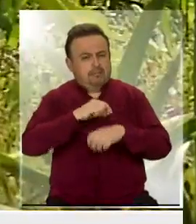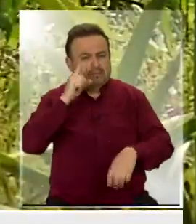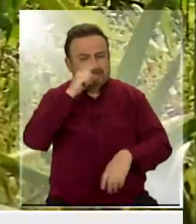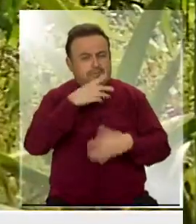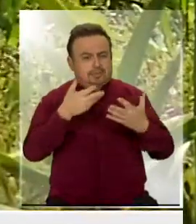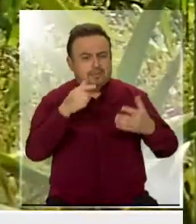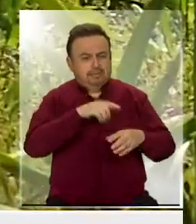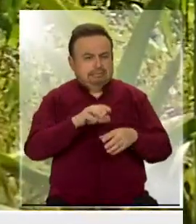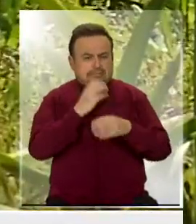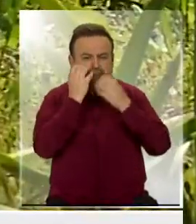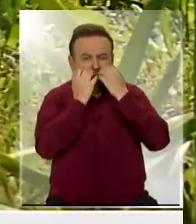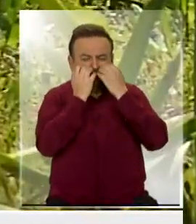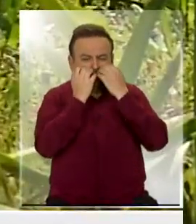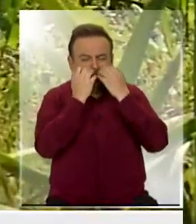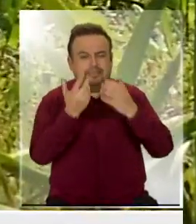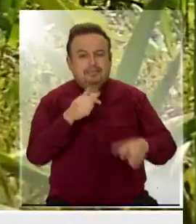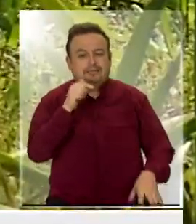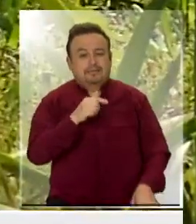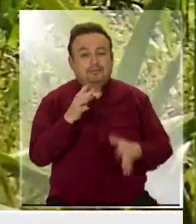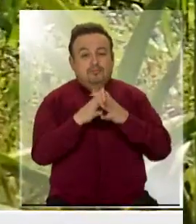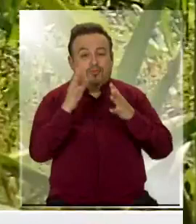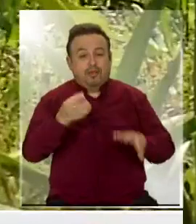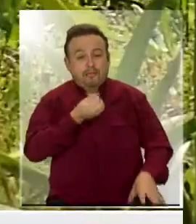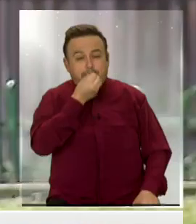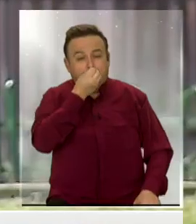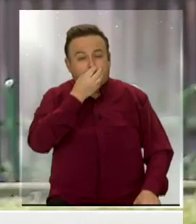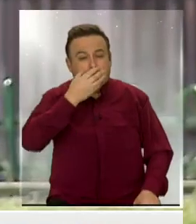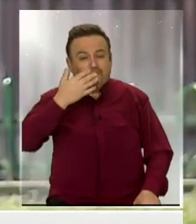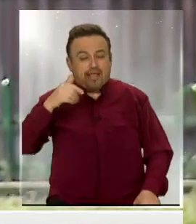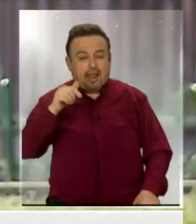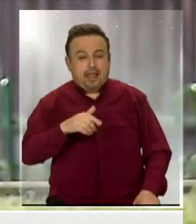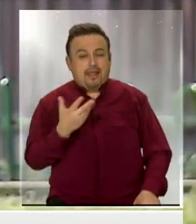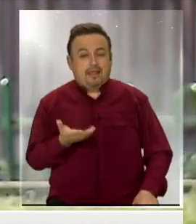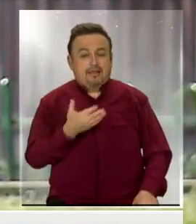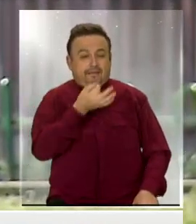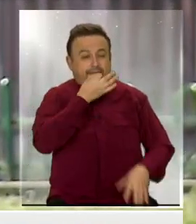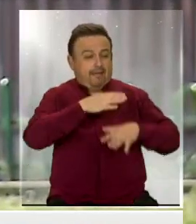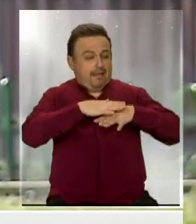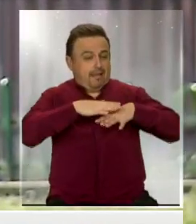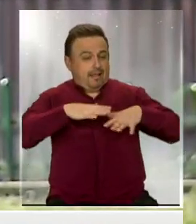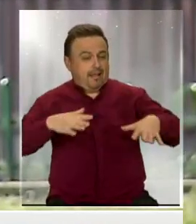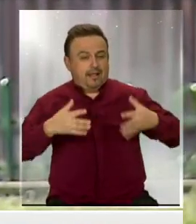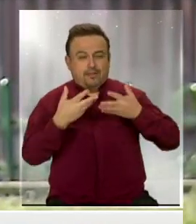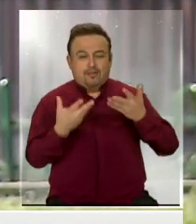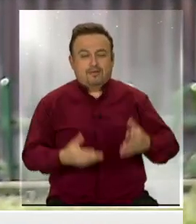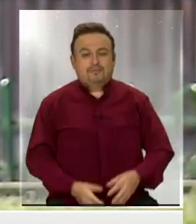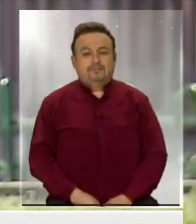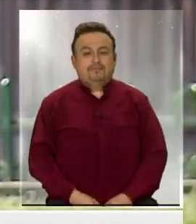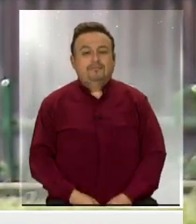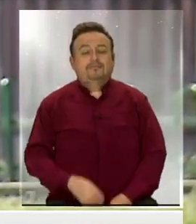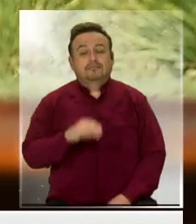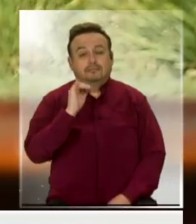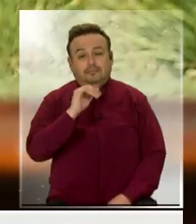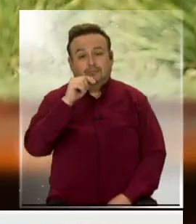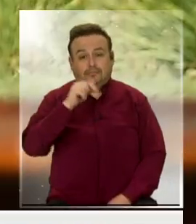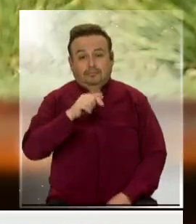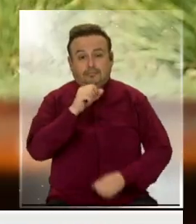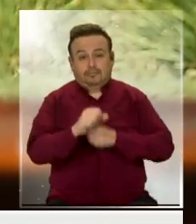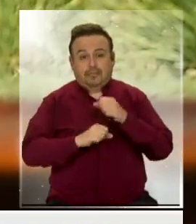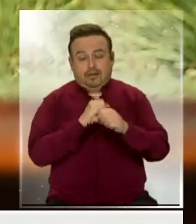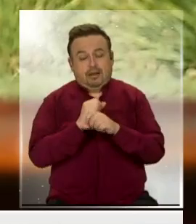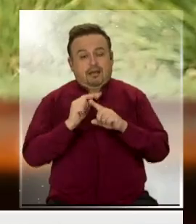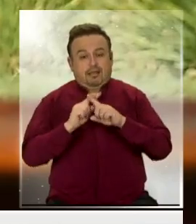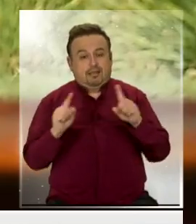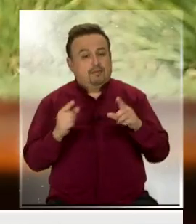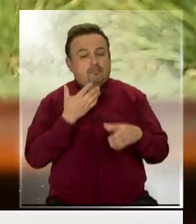complicado para los alérgicos, ¿no? Usted nos decía por la cantidad también de, por lo verde que vemos el medio ambiente. Sí. En realidad este ha sido un año